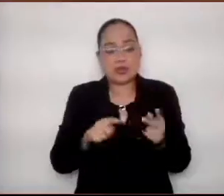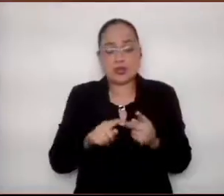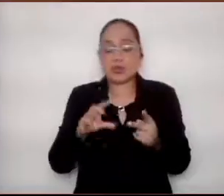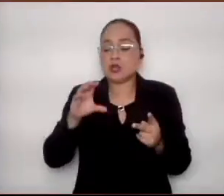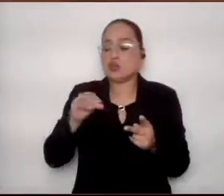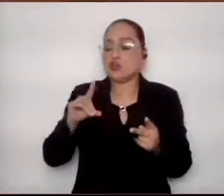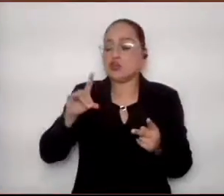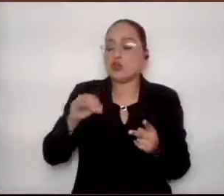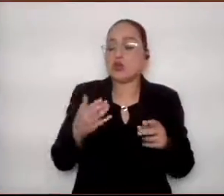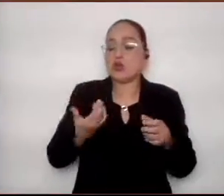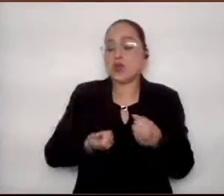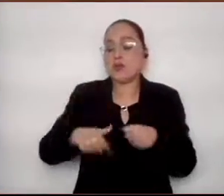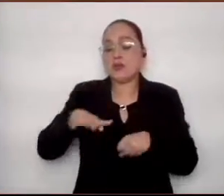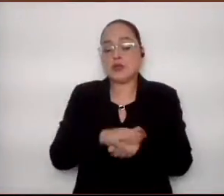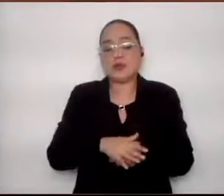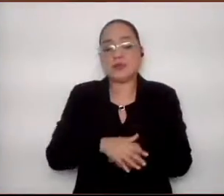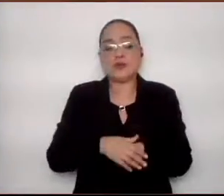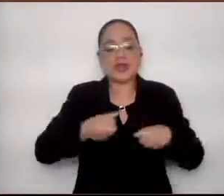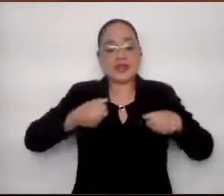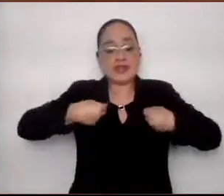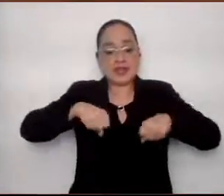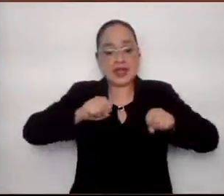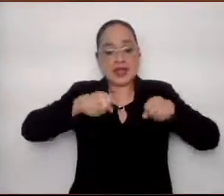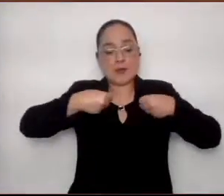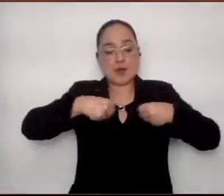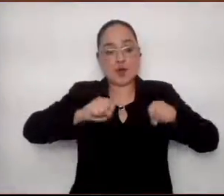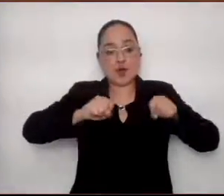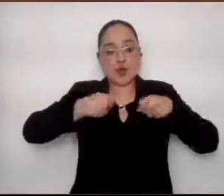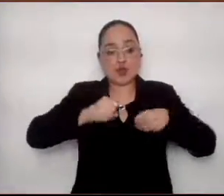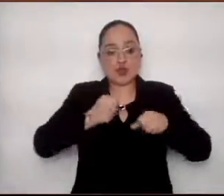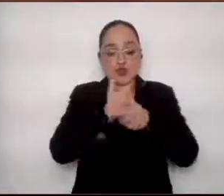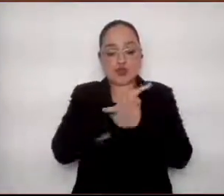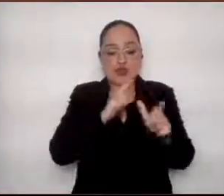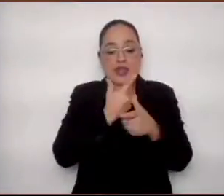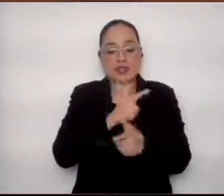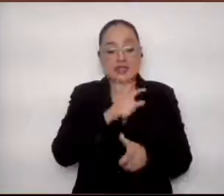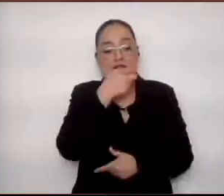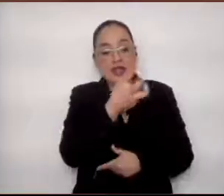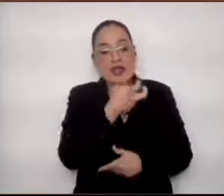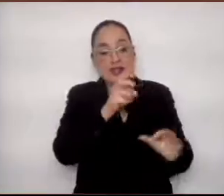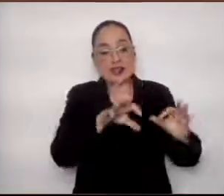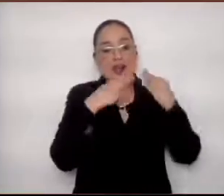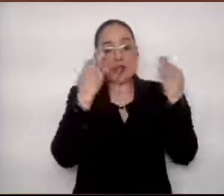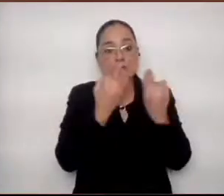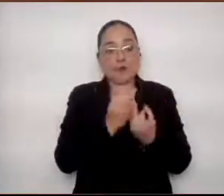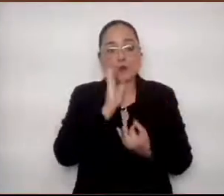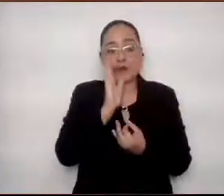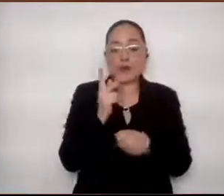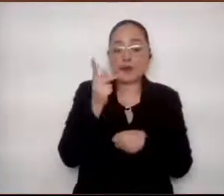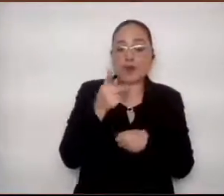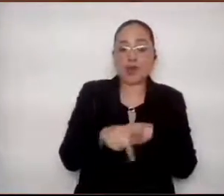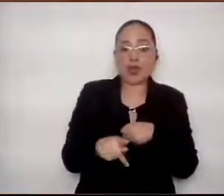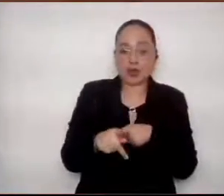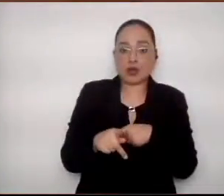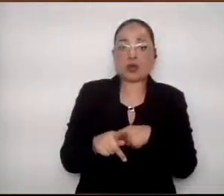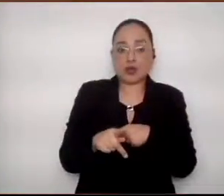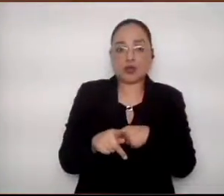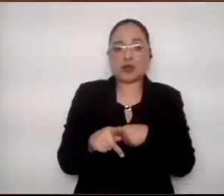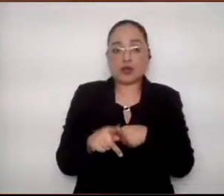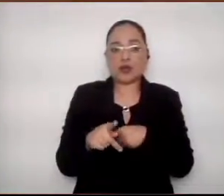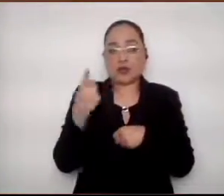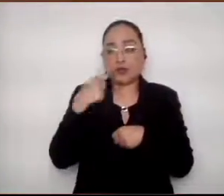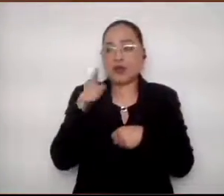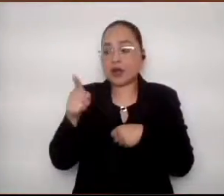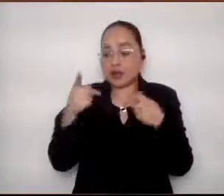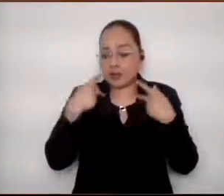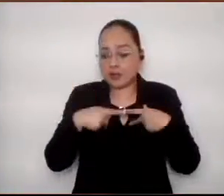Administrativo, los mototaxis son un tipo de vehículos considerados de alto riesgo para los